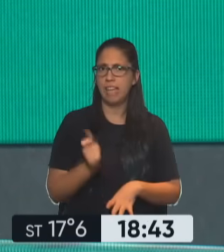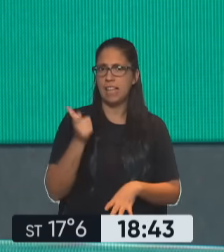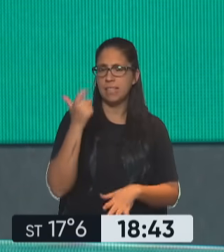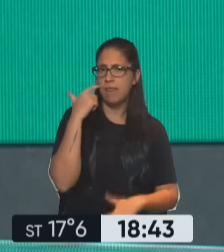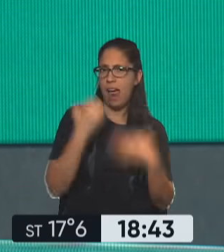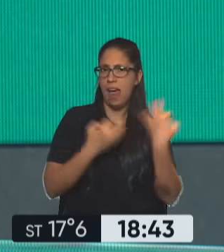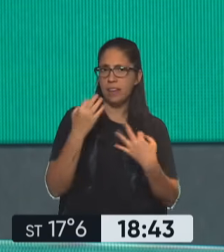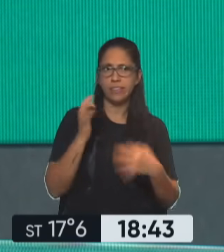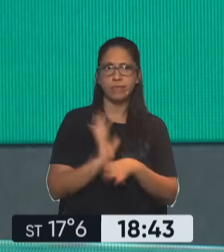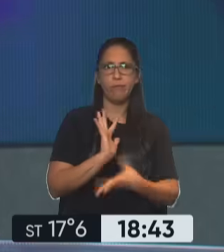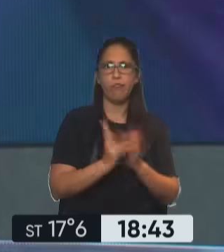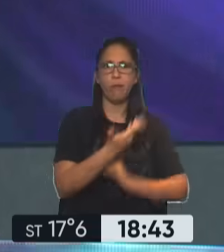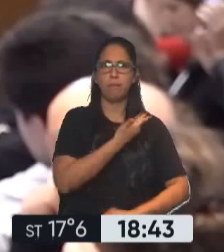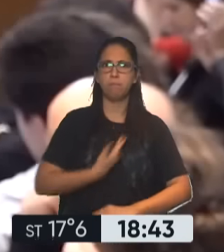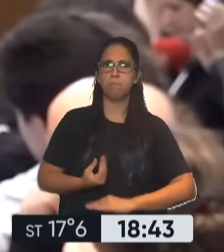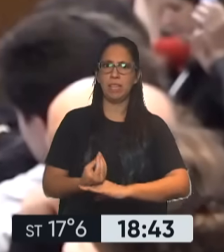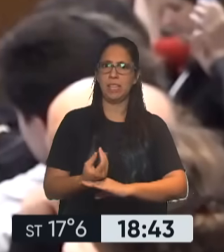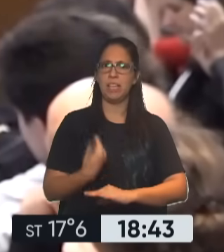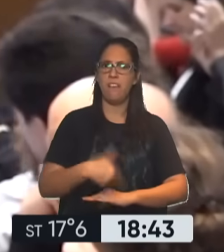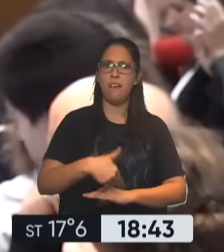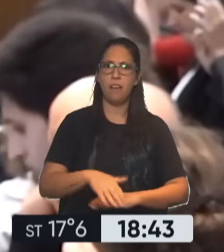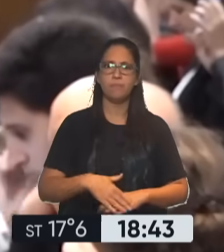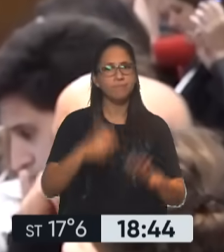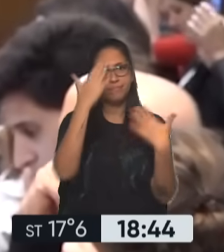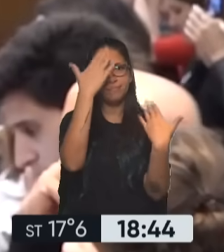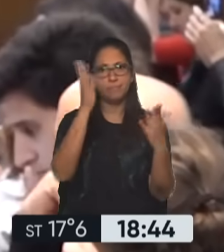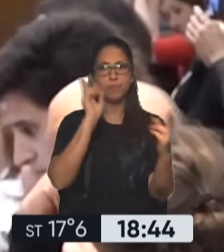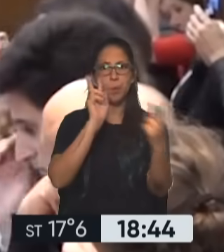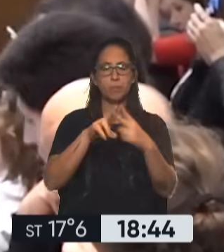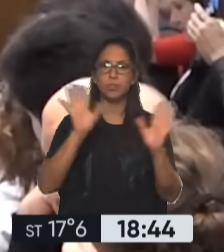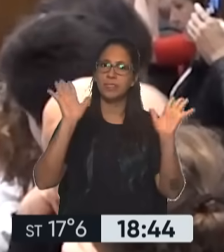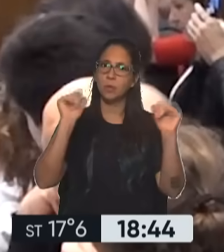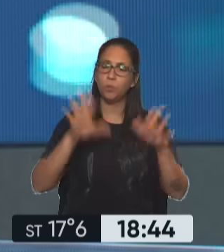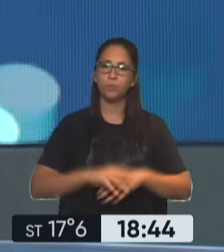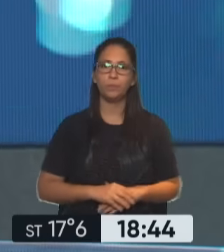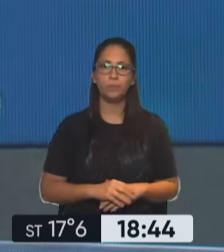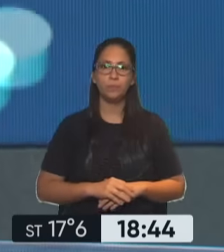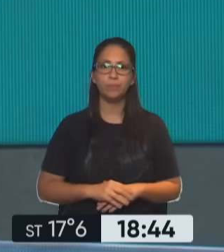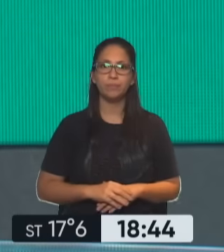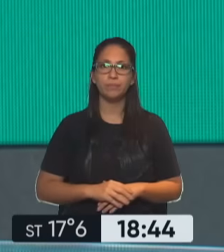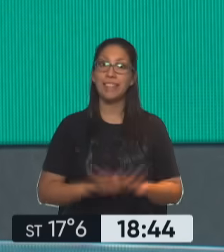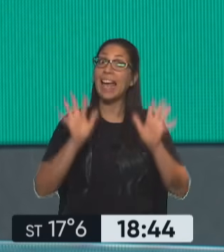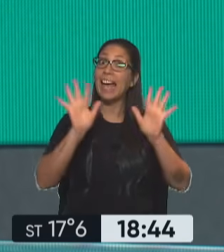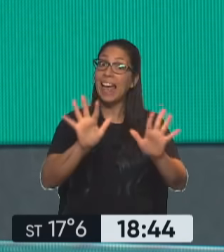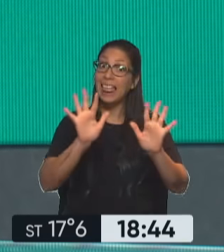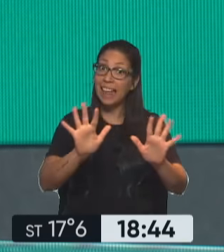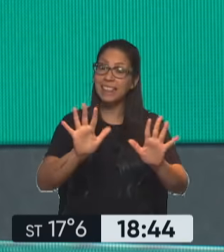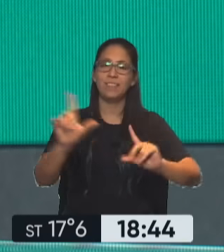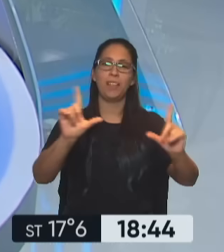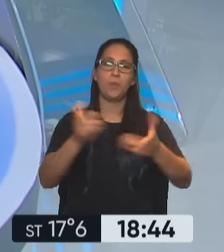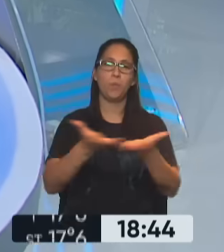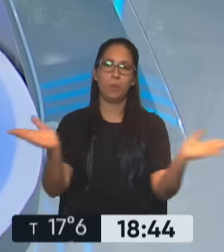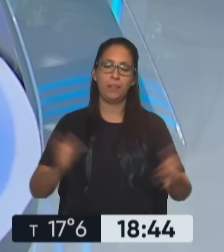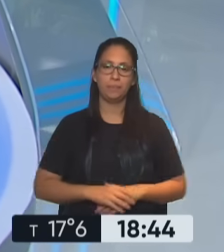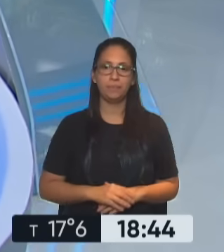analíticamente como si fuera presidente. Chau. Chau. No te vayas, estás en la televisión